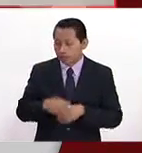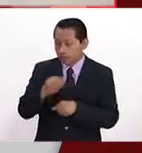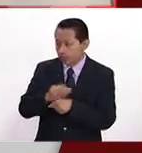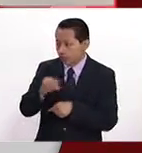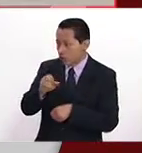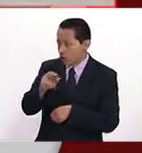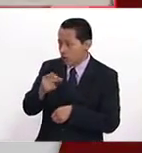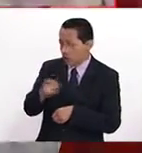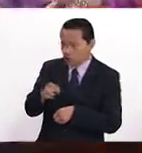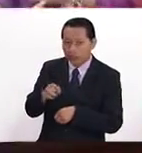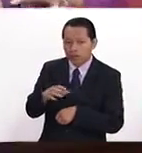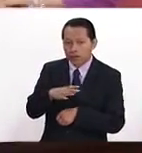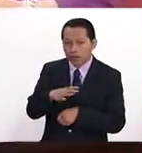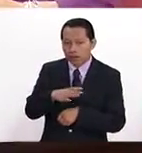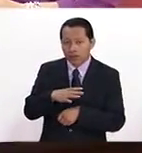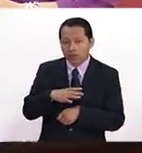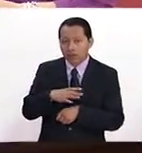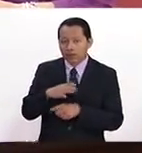momento, Jorge,